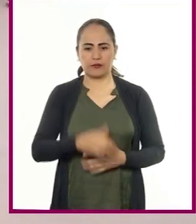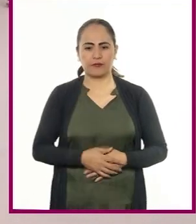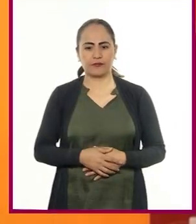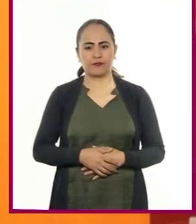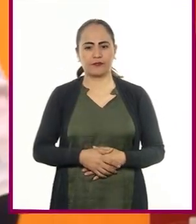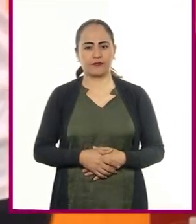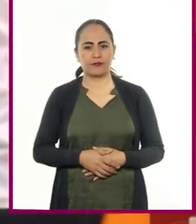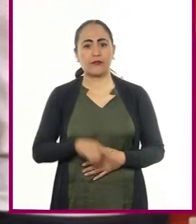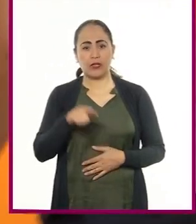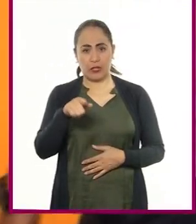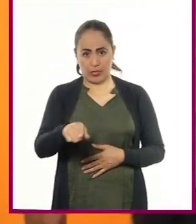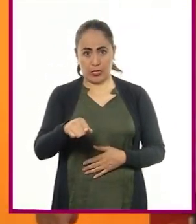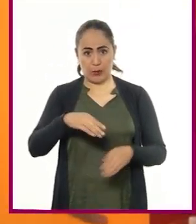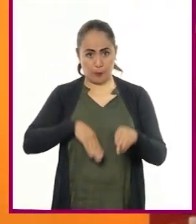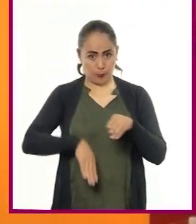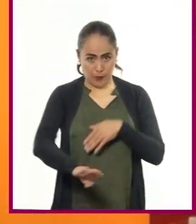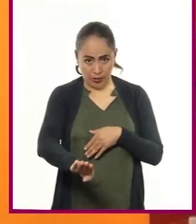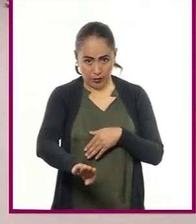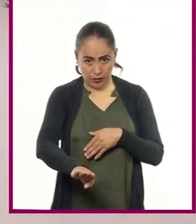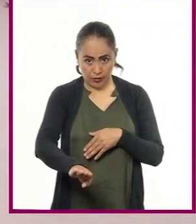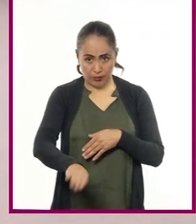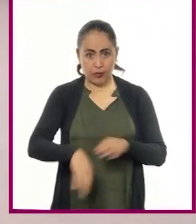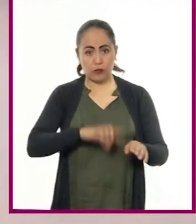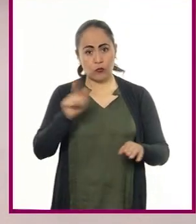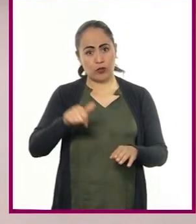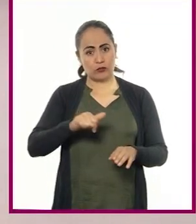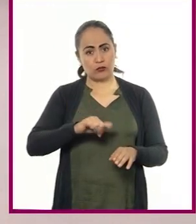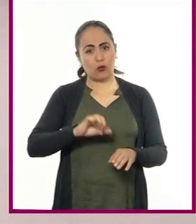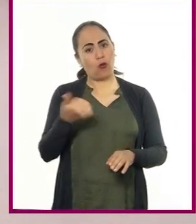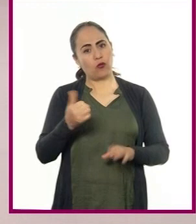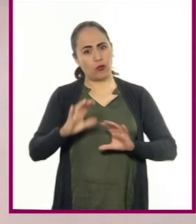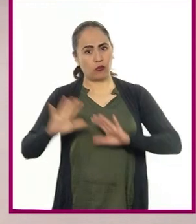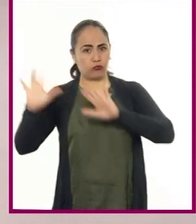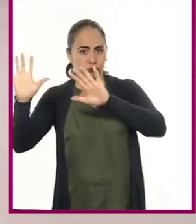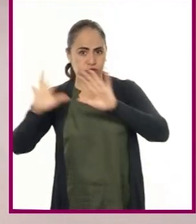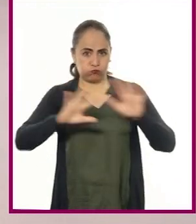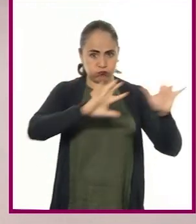Va a tirar. A patear, así es. Y el otro será de portero. Aquí tenemos nuestras pelotas.